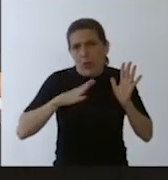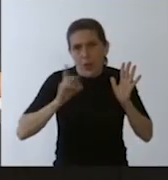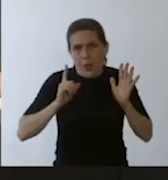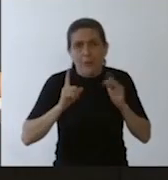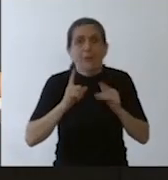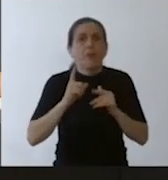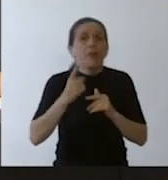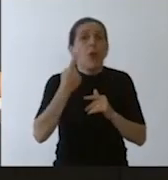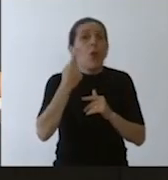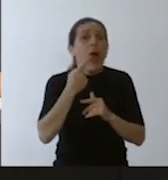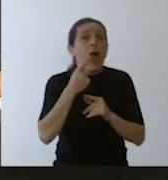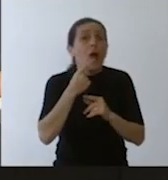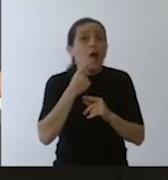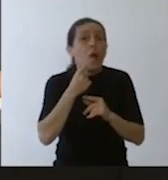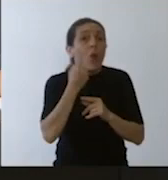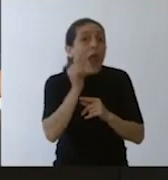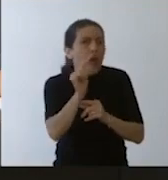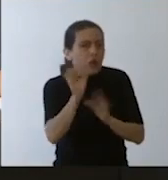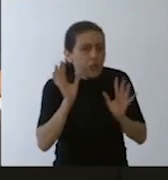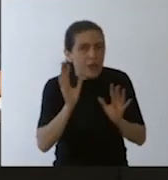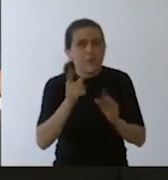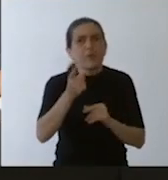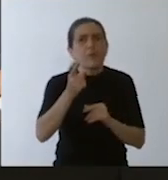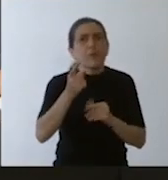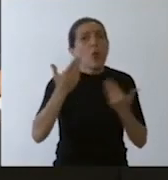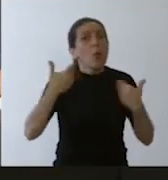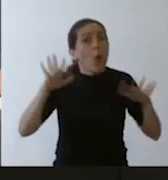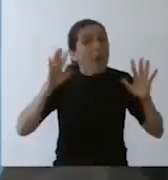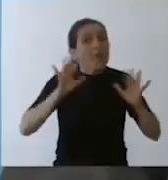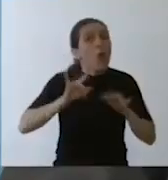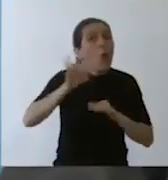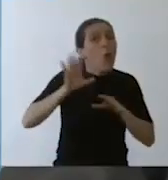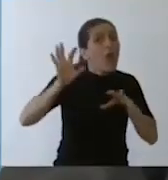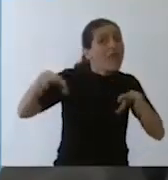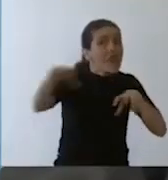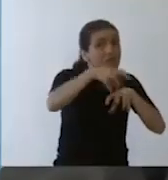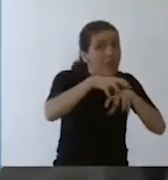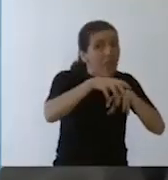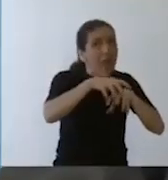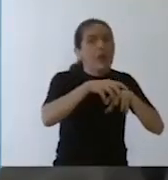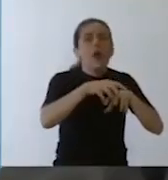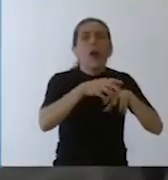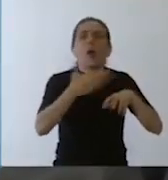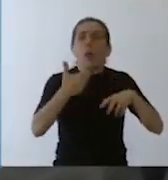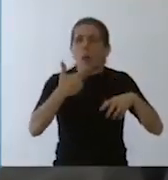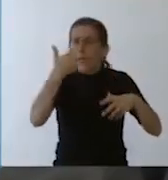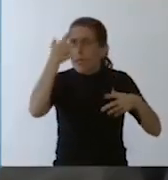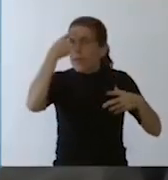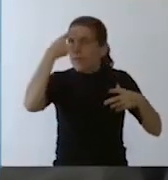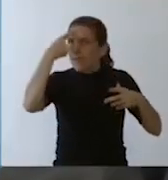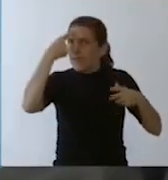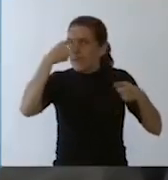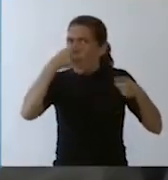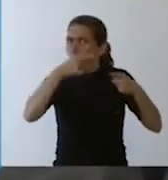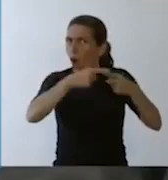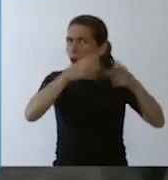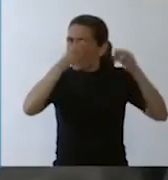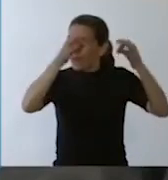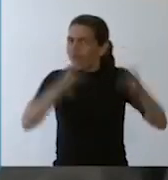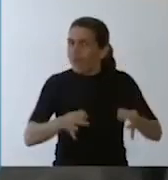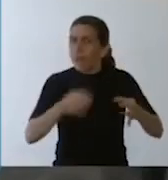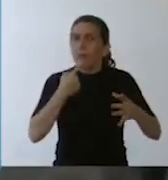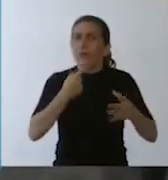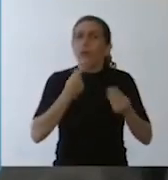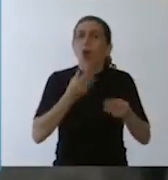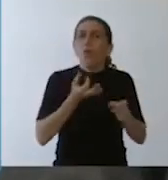Una acotación. Quizás las universidades también pueden tener el desafío de instrumentar la capacitación